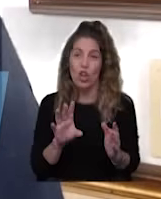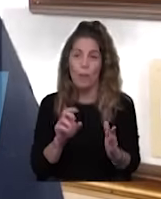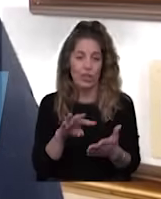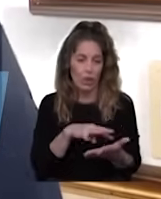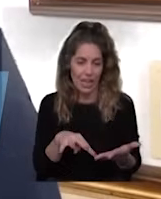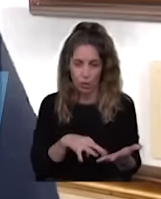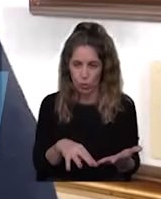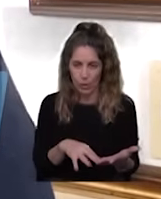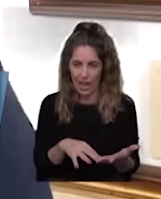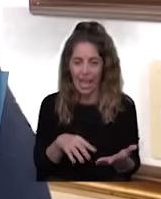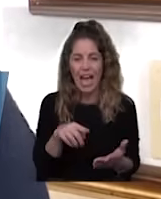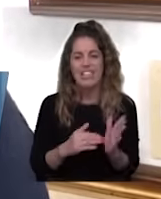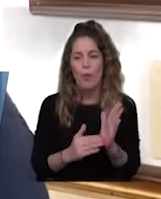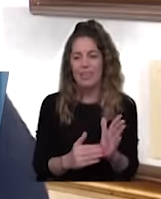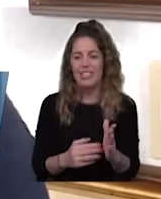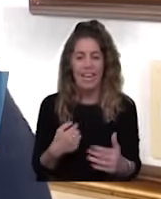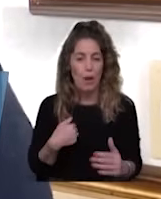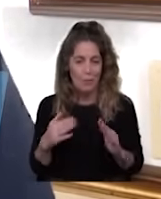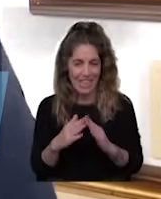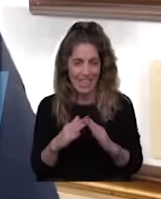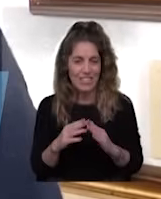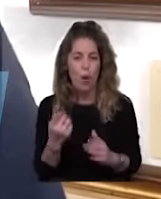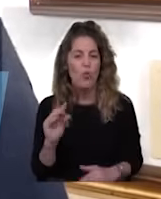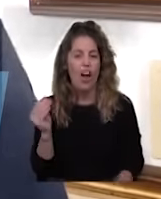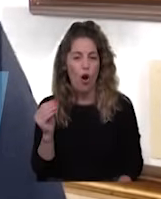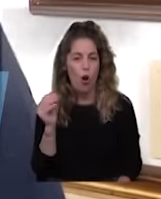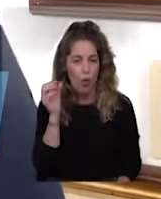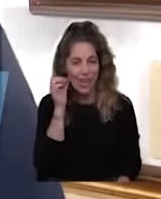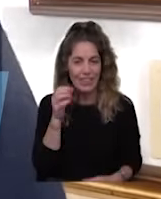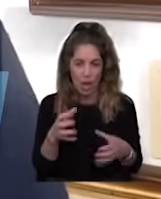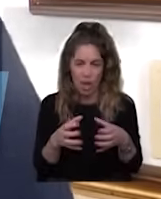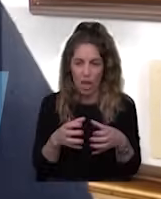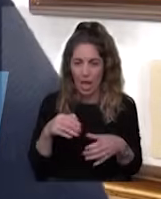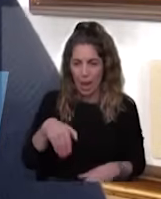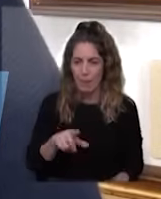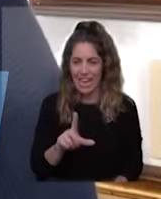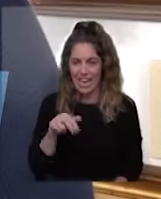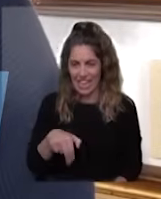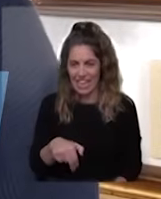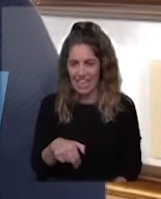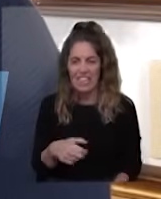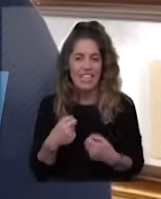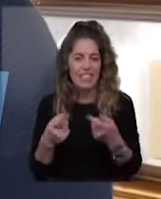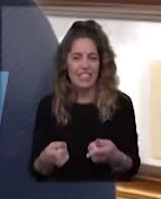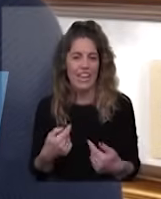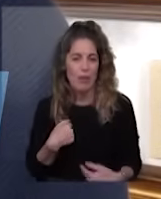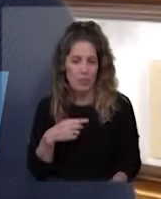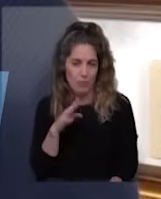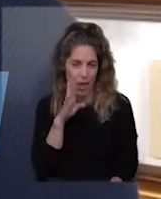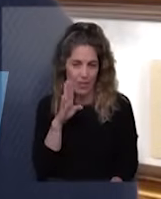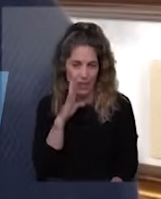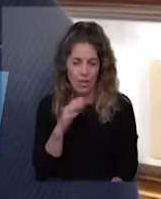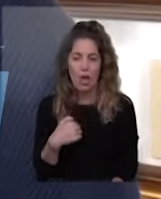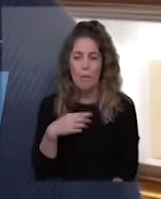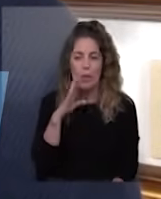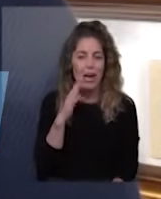Eh se presentan en mi caso una joven del movimiento de liberación nacional y se las entrega a mi madre mi